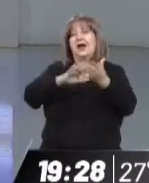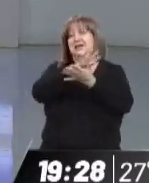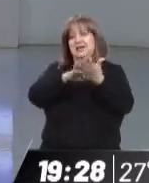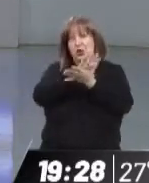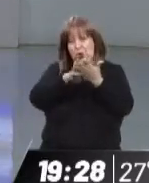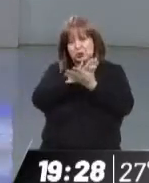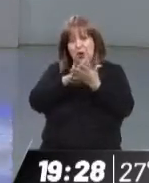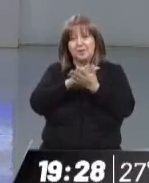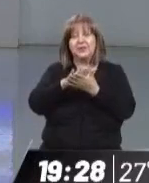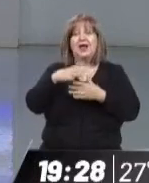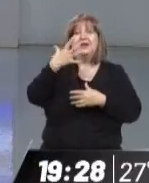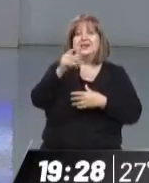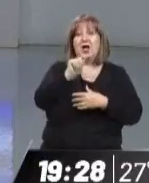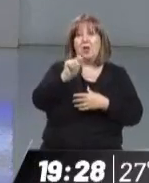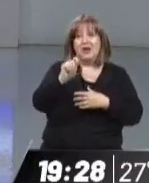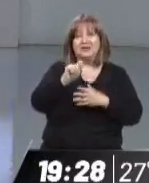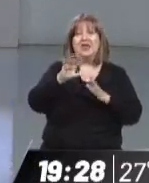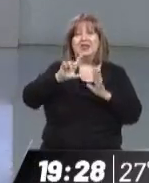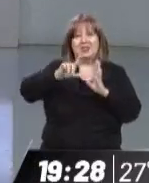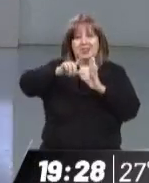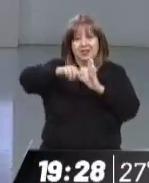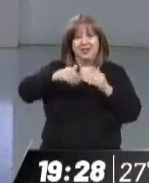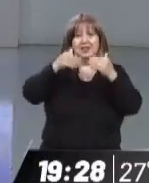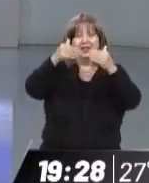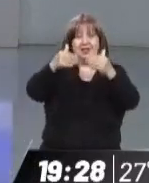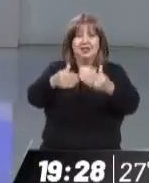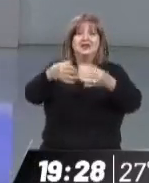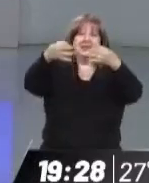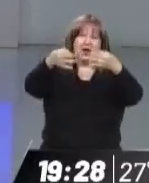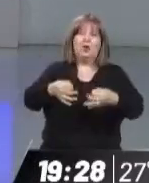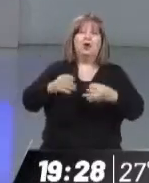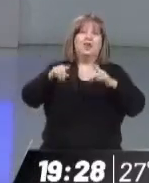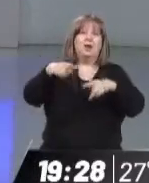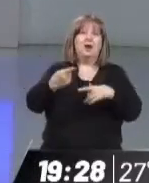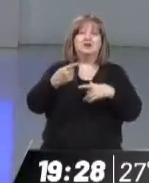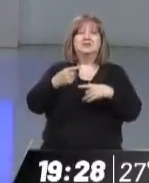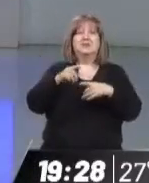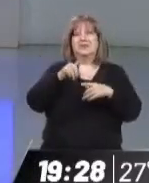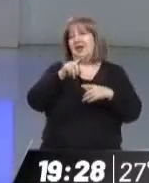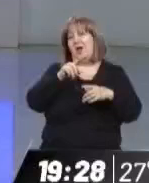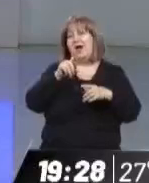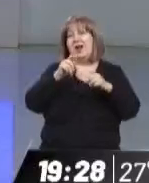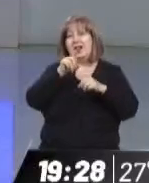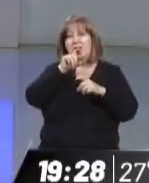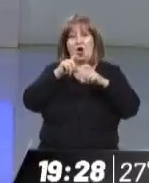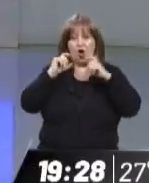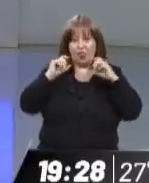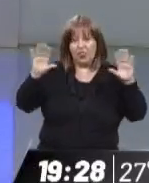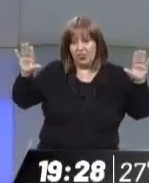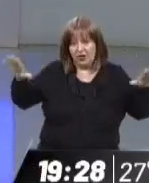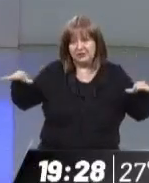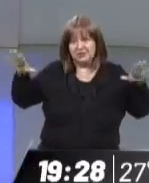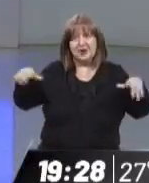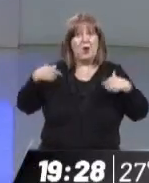restaurar, 5 meses va a durar esa restauración y finalmente vamos a tener nuestro cóndor, que es un ícono. Y es una buena noticia, porque la verdad que